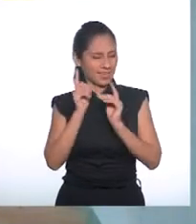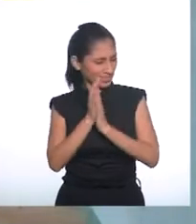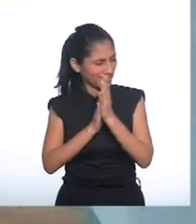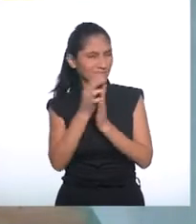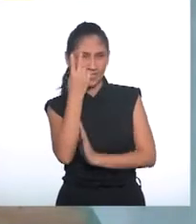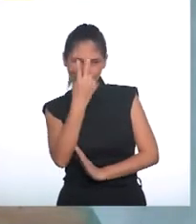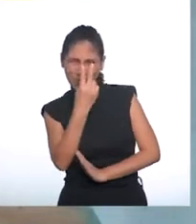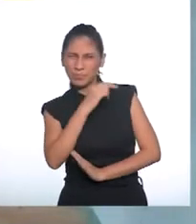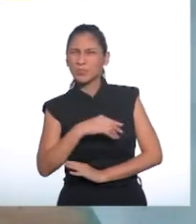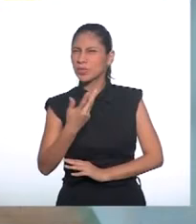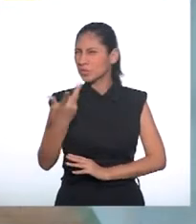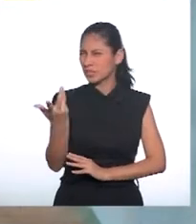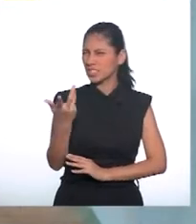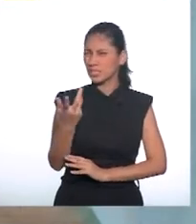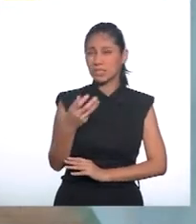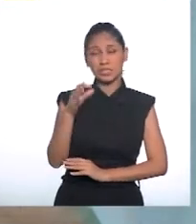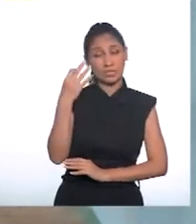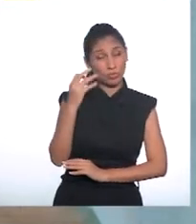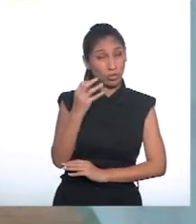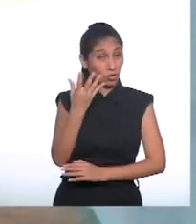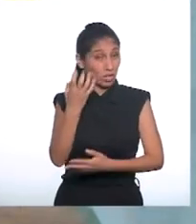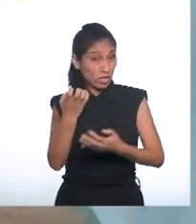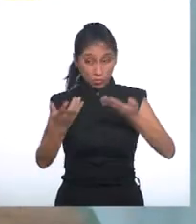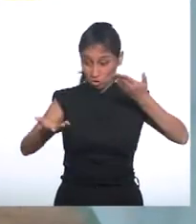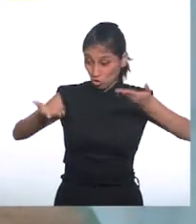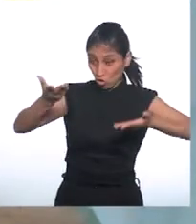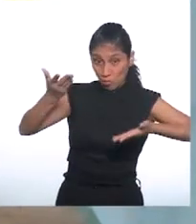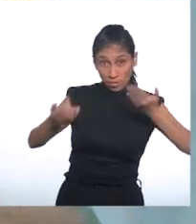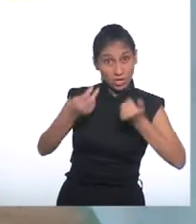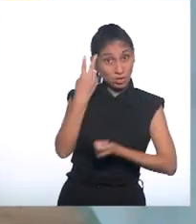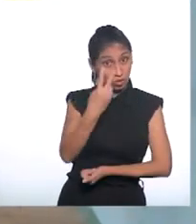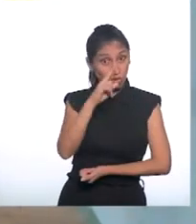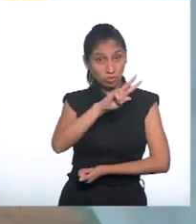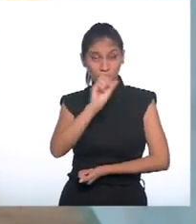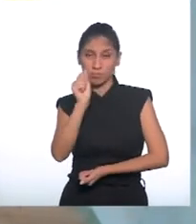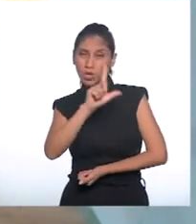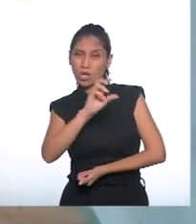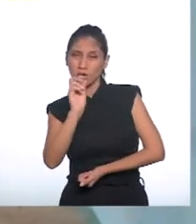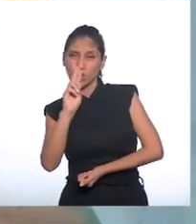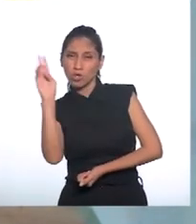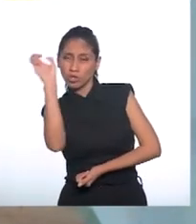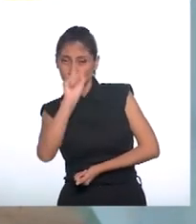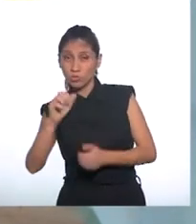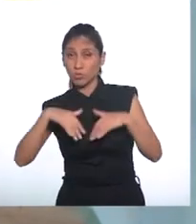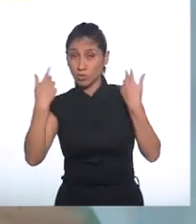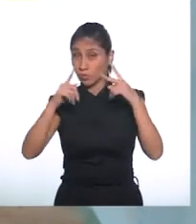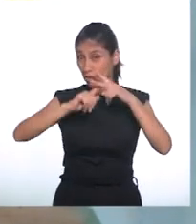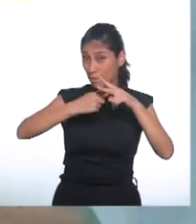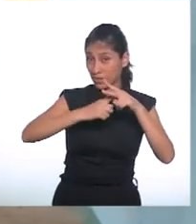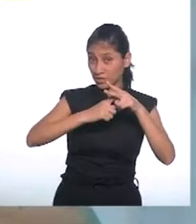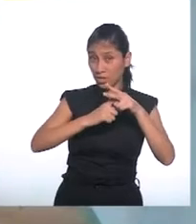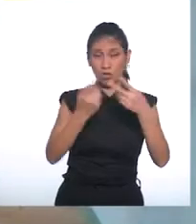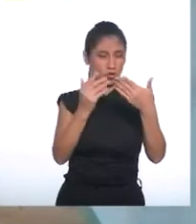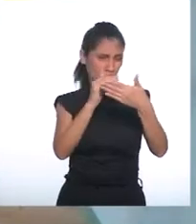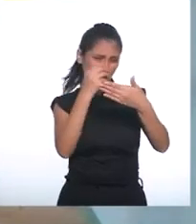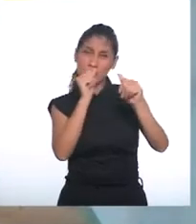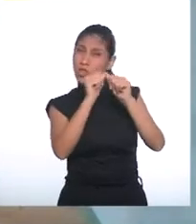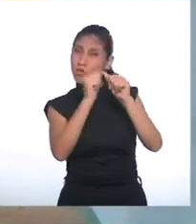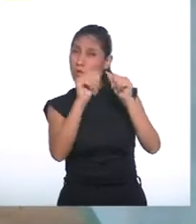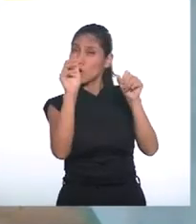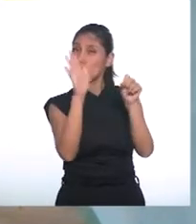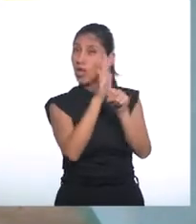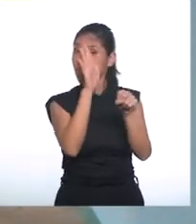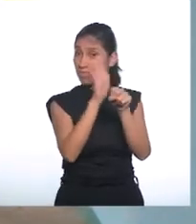Ya veo. Entonces, cada vez que deseemos comparar dos valores, podemos empezar haciéndolo con la parte entera del